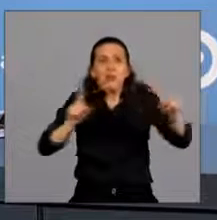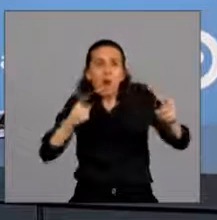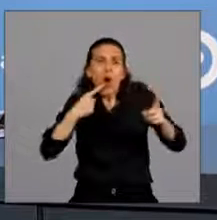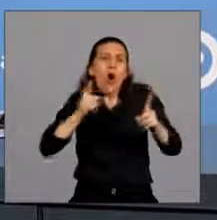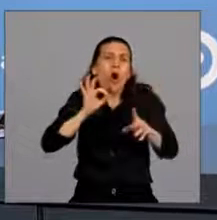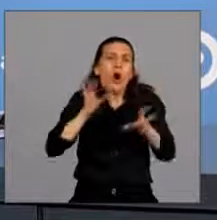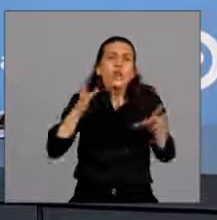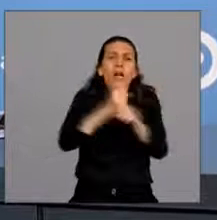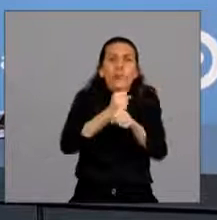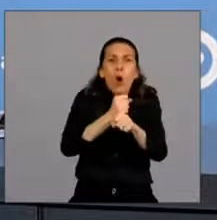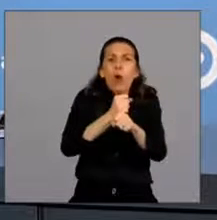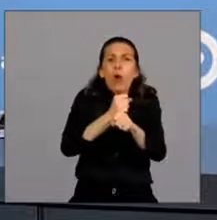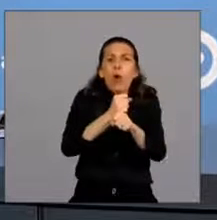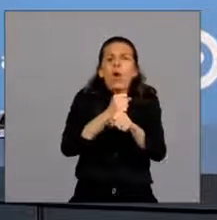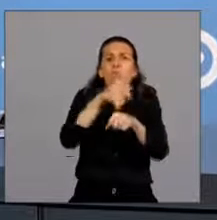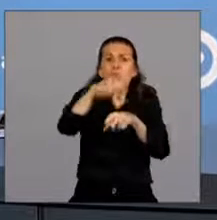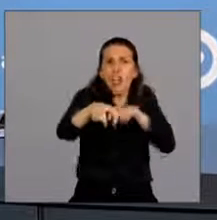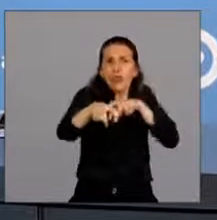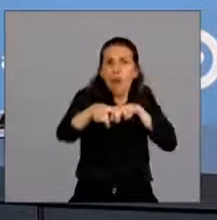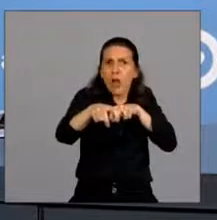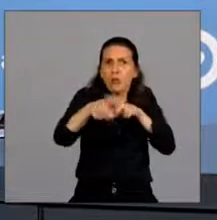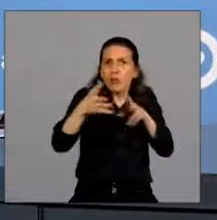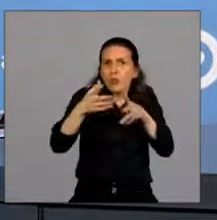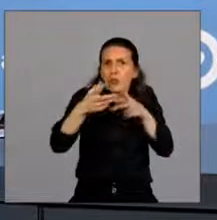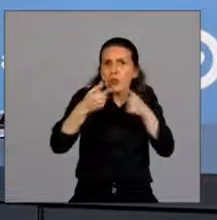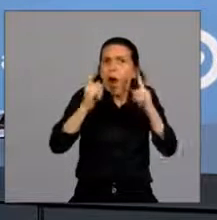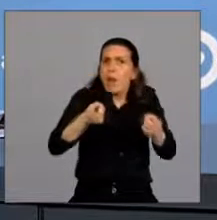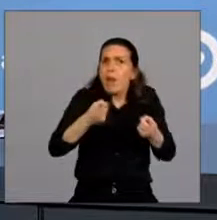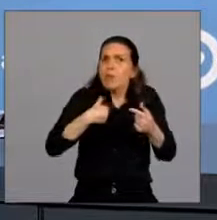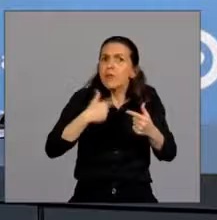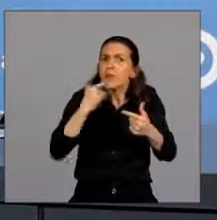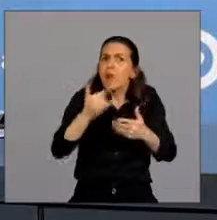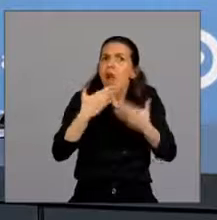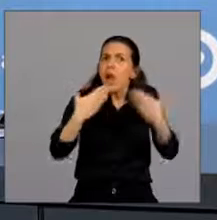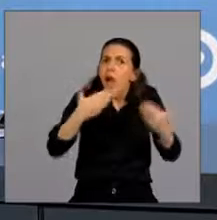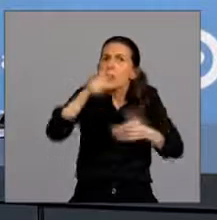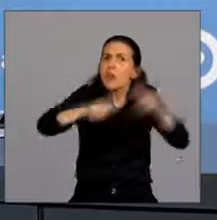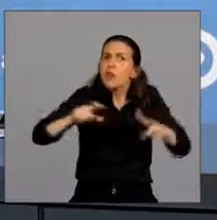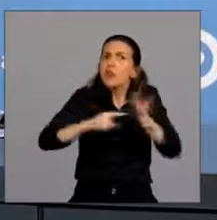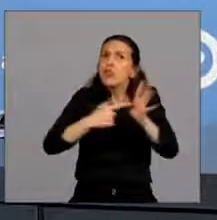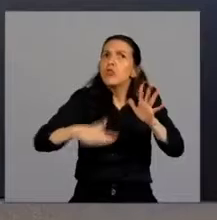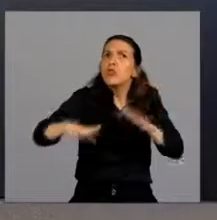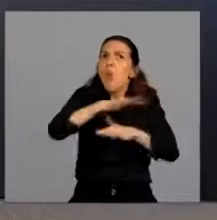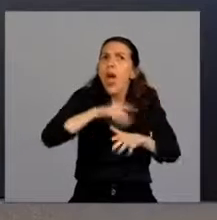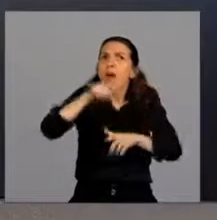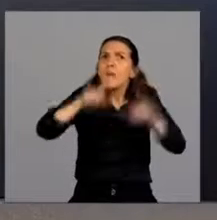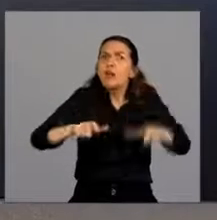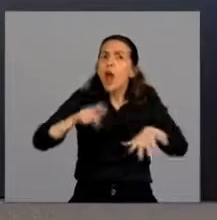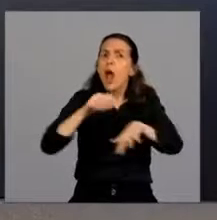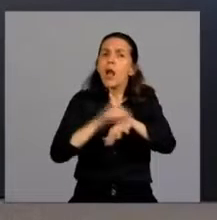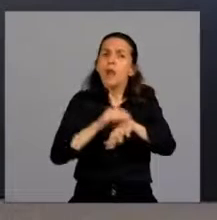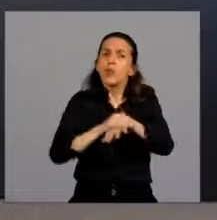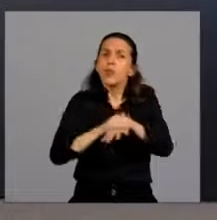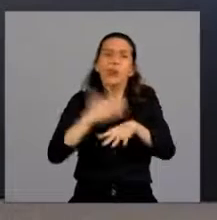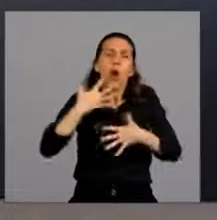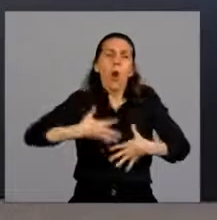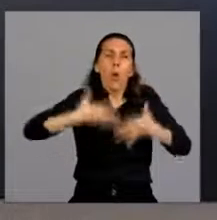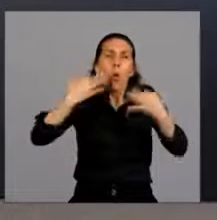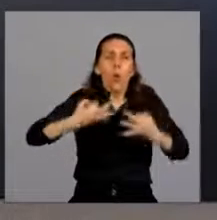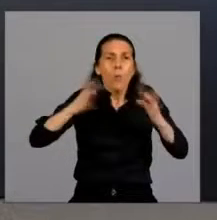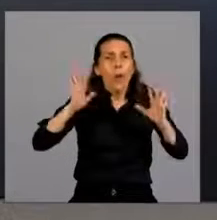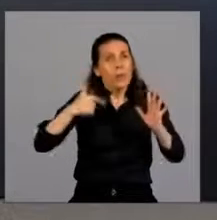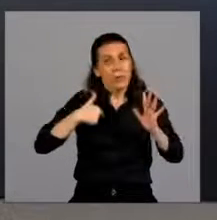verdad, es muy valorable y yo agradezco muchísimo a la gente en la ciudad que está cumpliendo con tanta responsabilidad. Como siempre